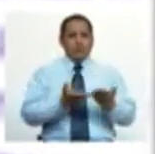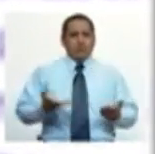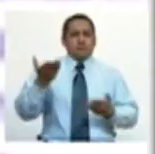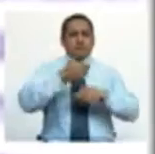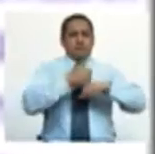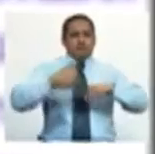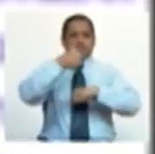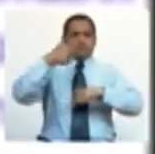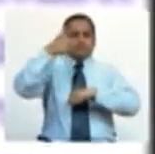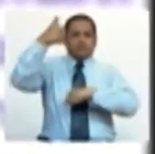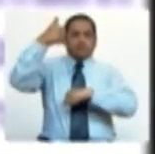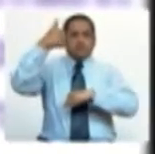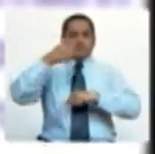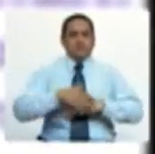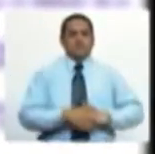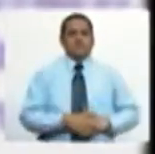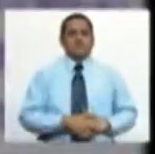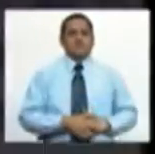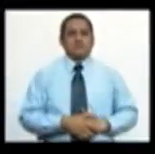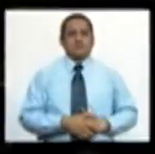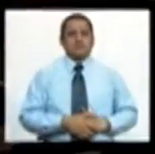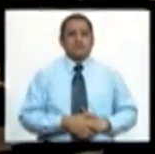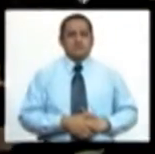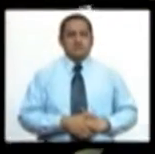ante juez o tribunal superior.